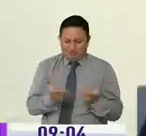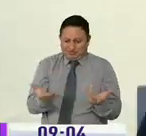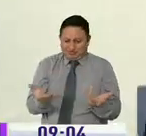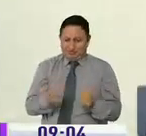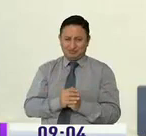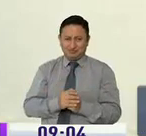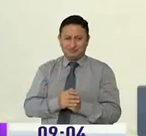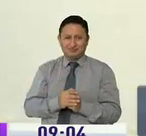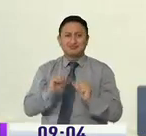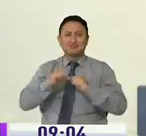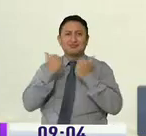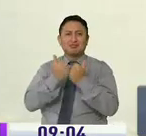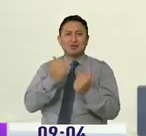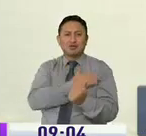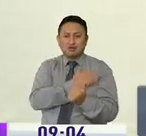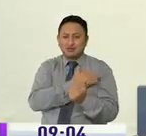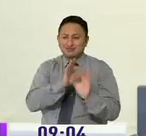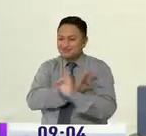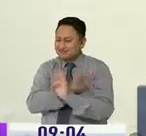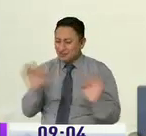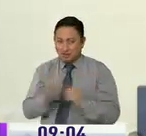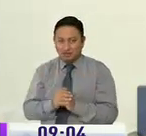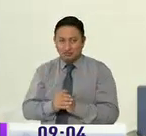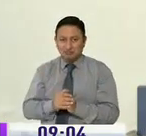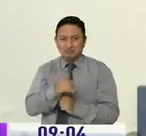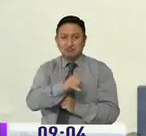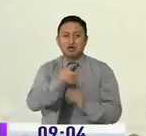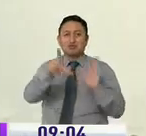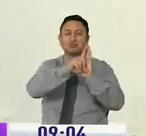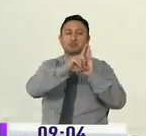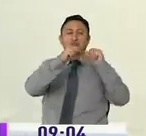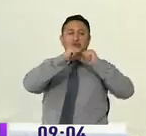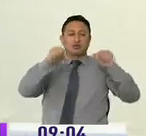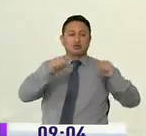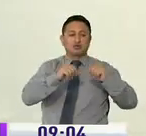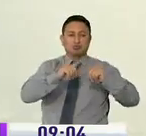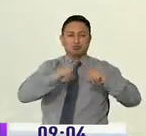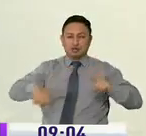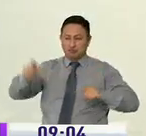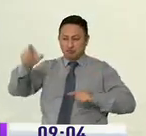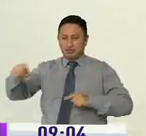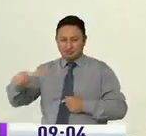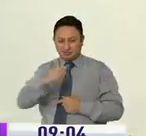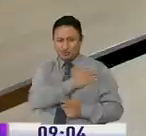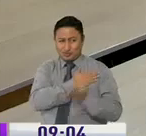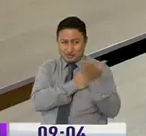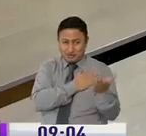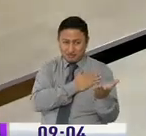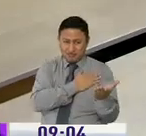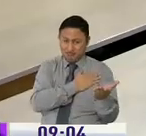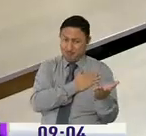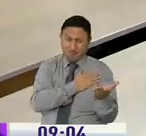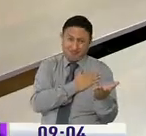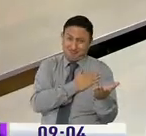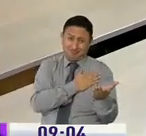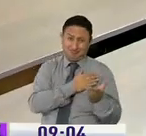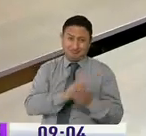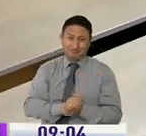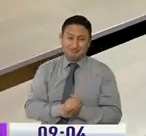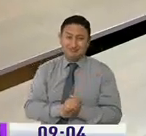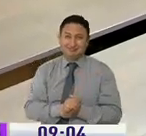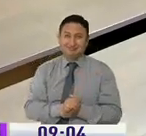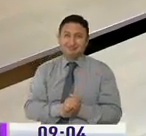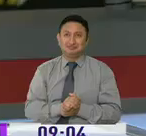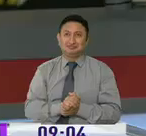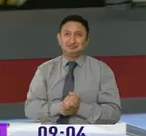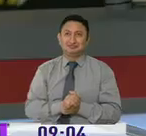puede hacer todas las leyes y todos los anuncios, pero no va a tener capacidad de enfrentar la corrupción. Informó Carolina